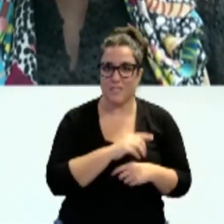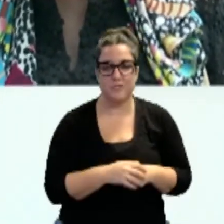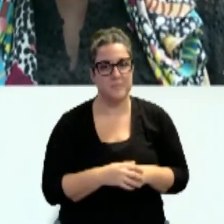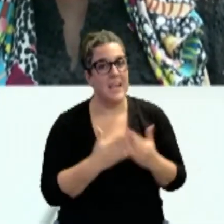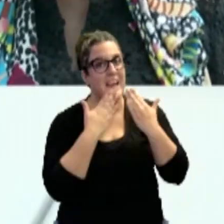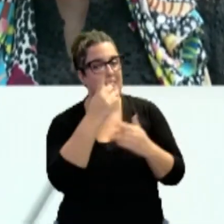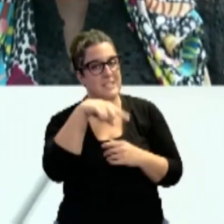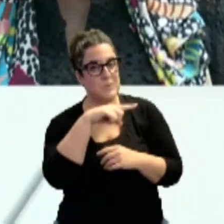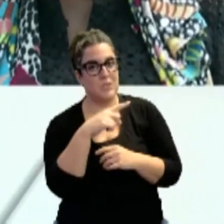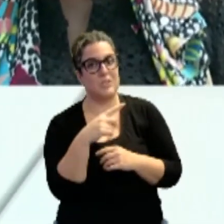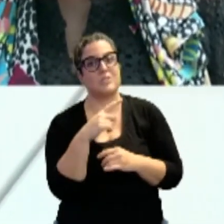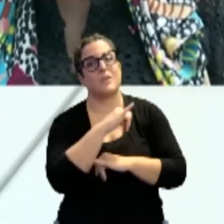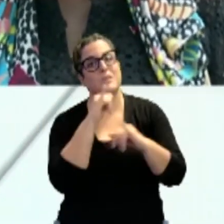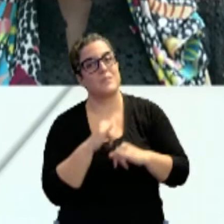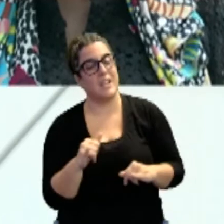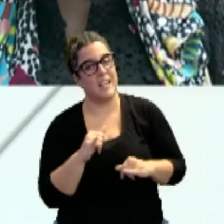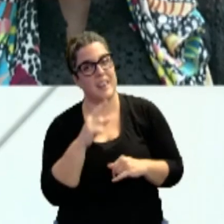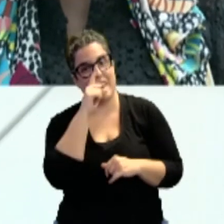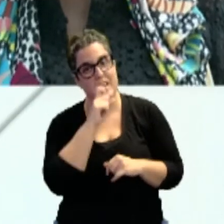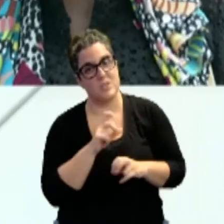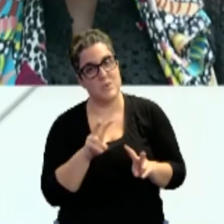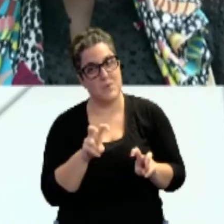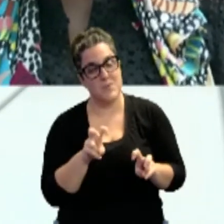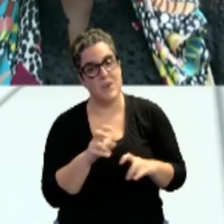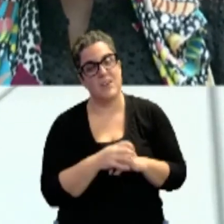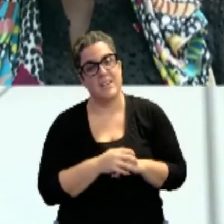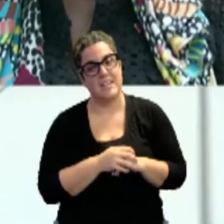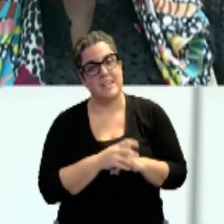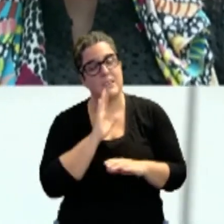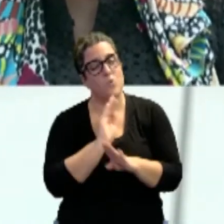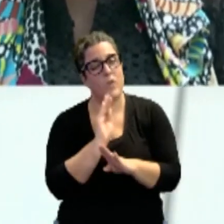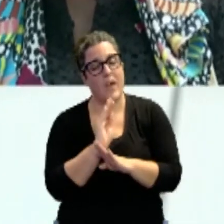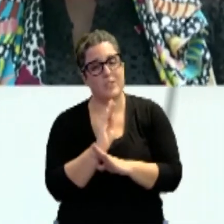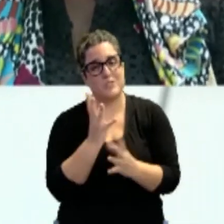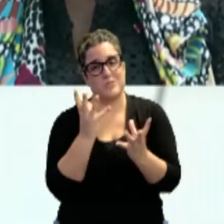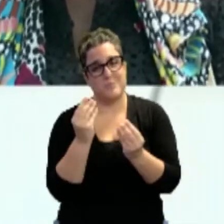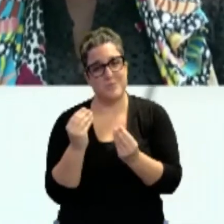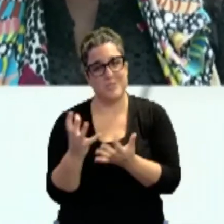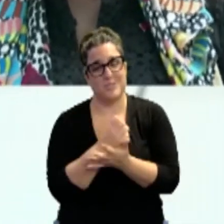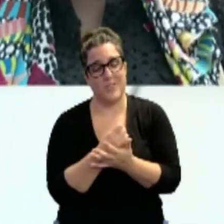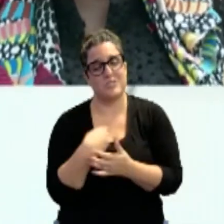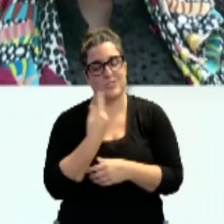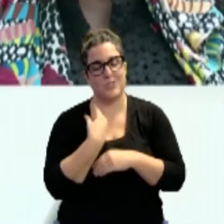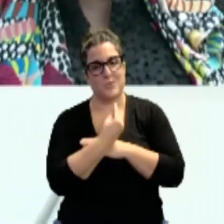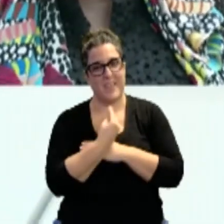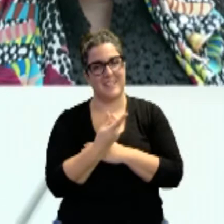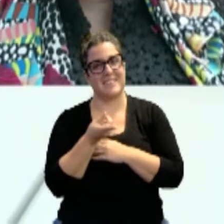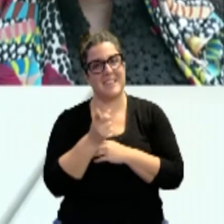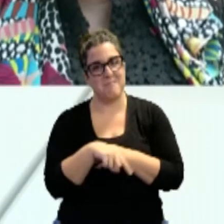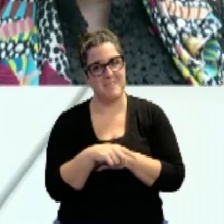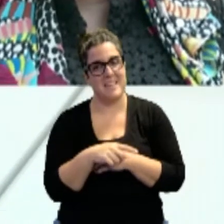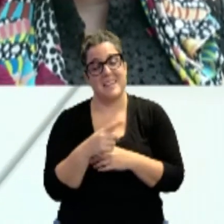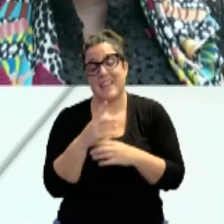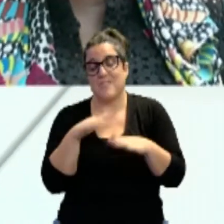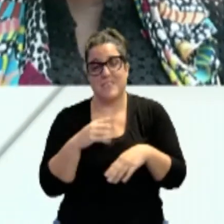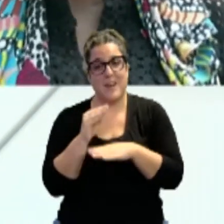Gracias a vosotros. Feliz año nuevo y cuidaros todos y todas, que nos cuidaremos nosotros y nosotras y así nos